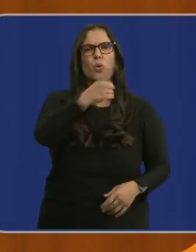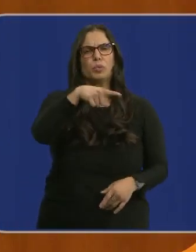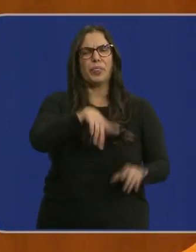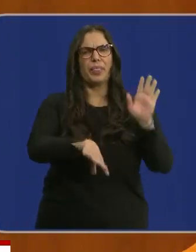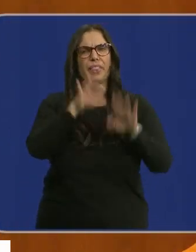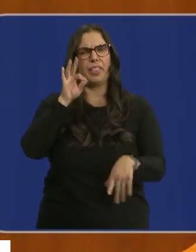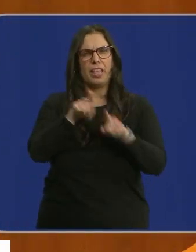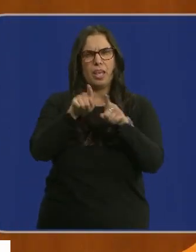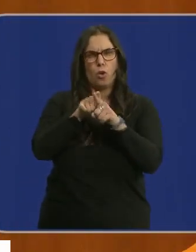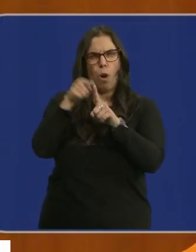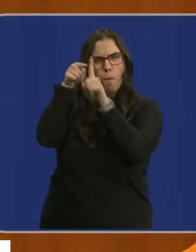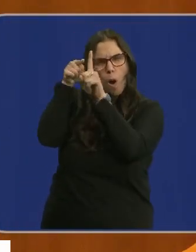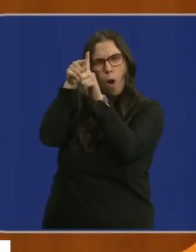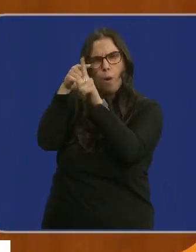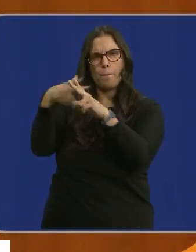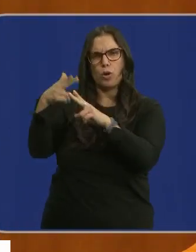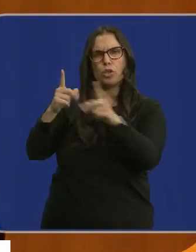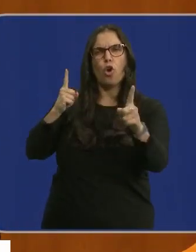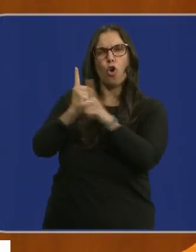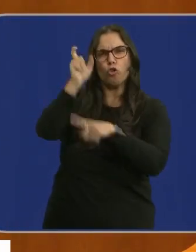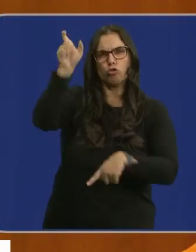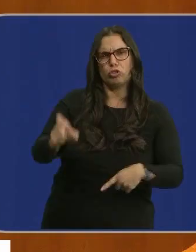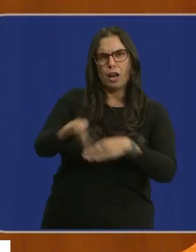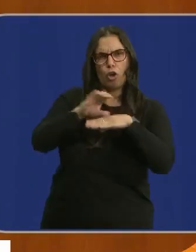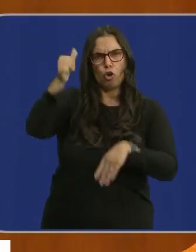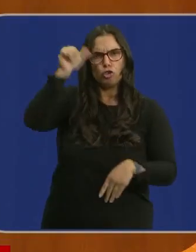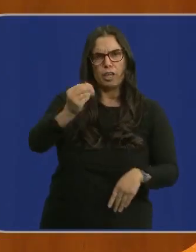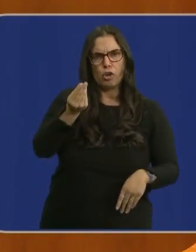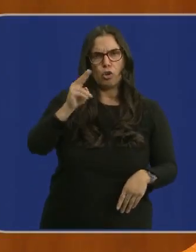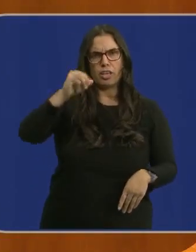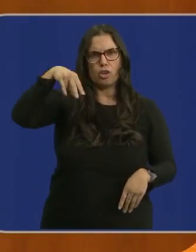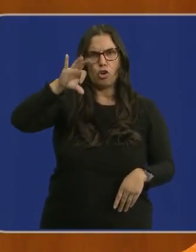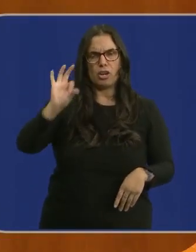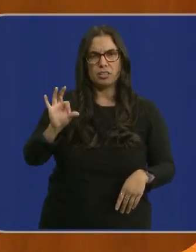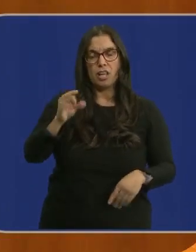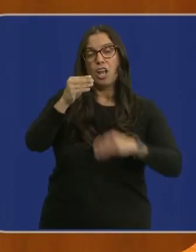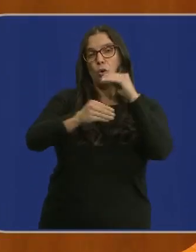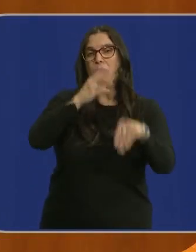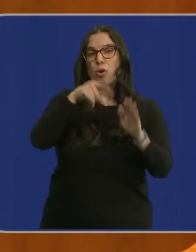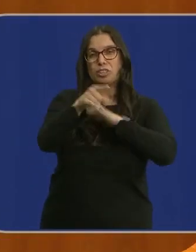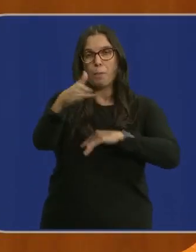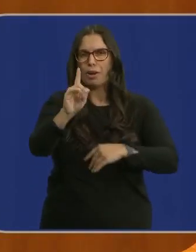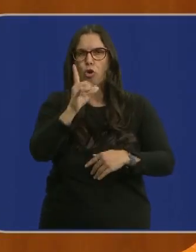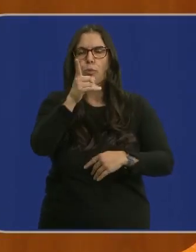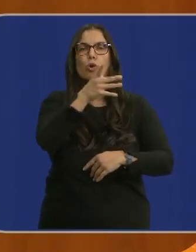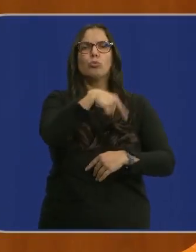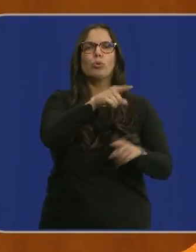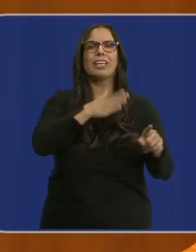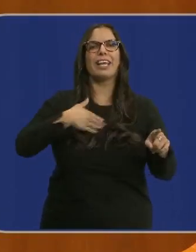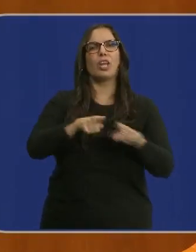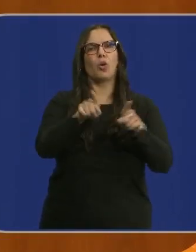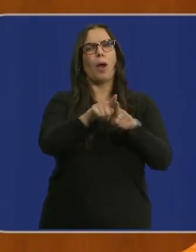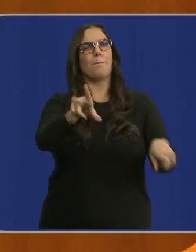emprender una cacería política contra Juan Carlos Suárez Quiñones, y no lo hacen porque haya faltado gestión, sino porque quieren colgarse